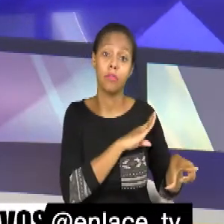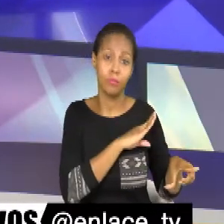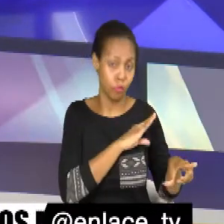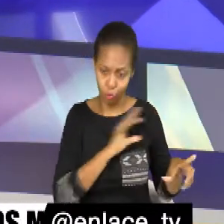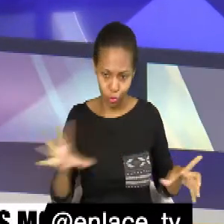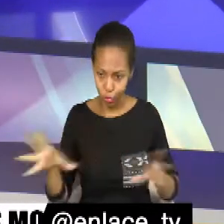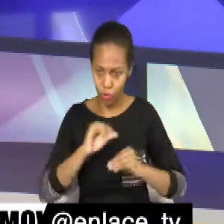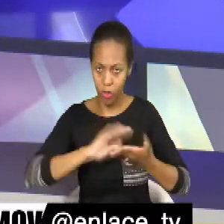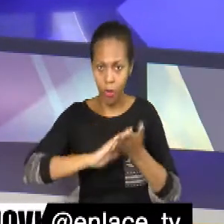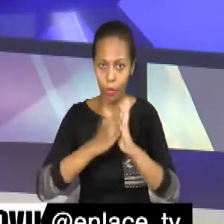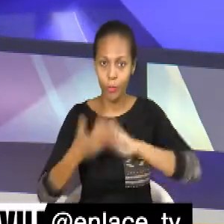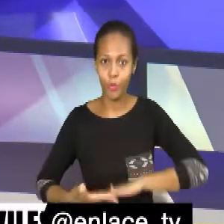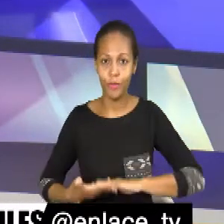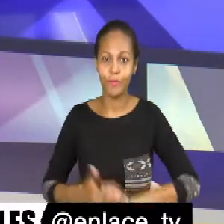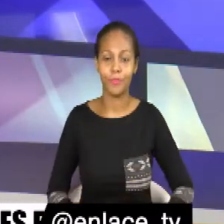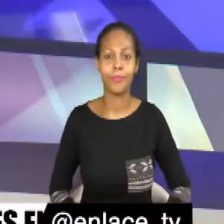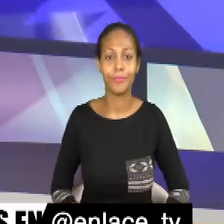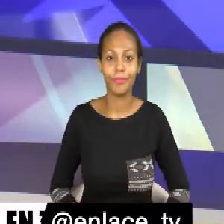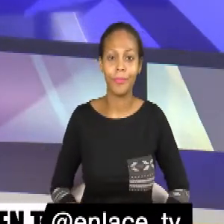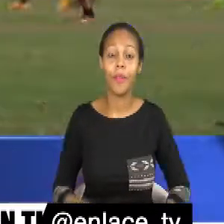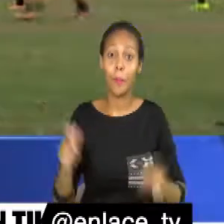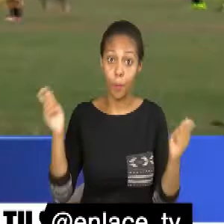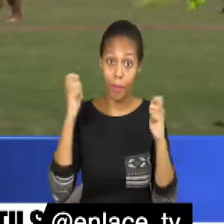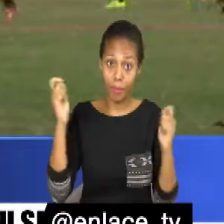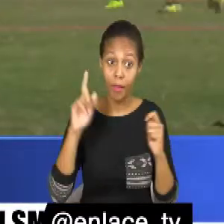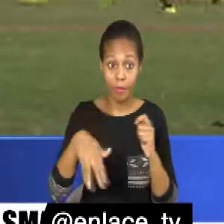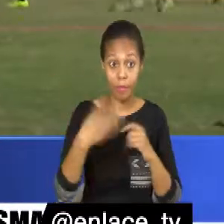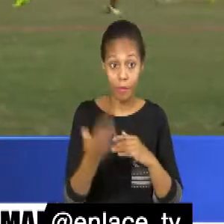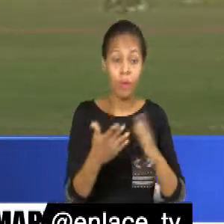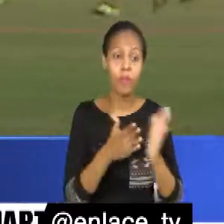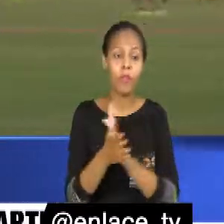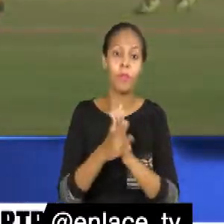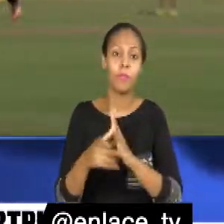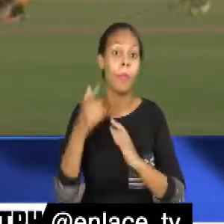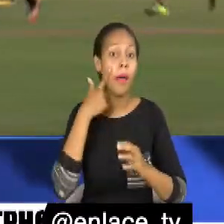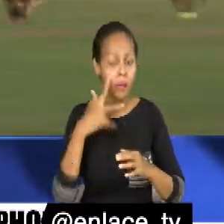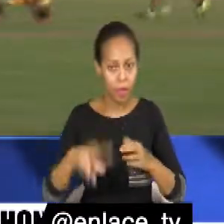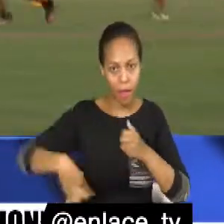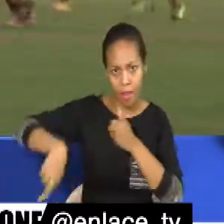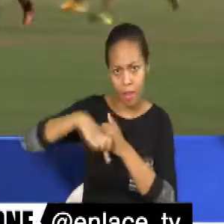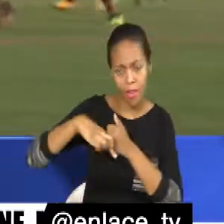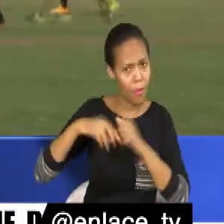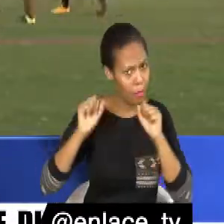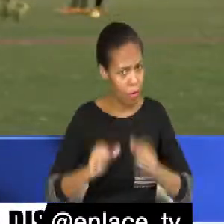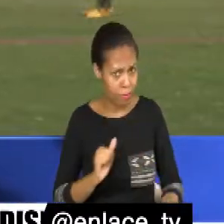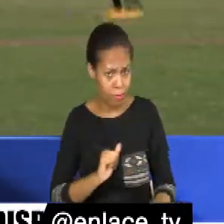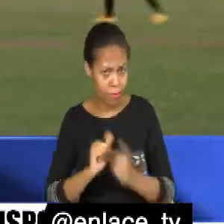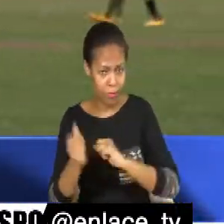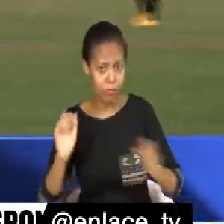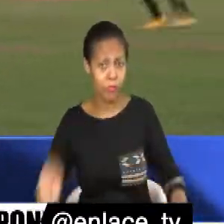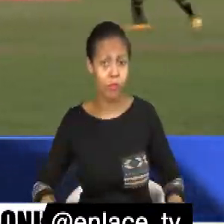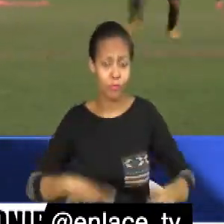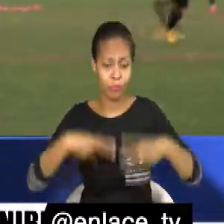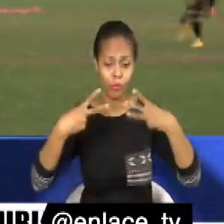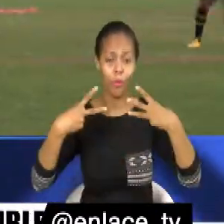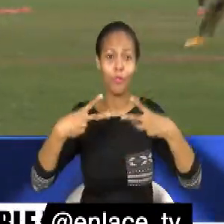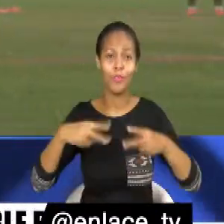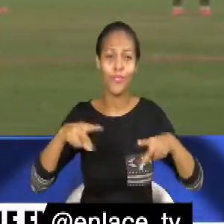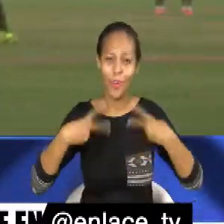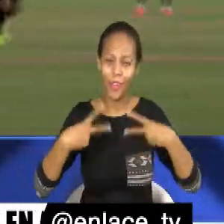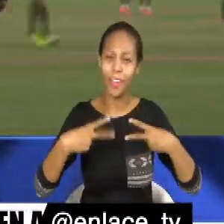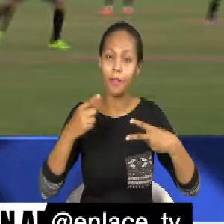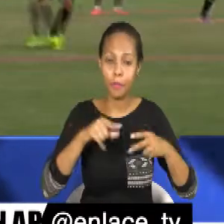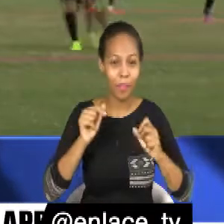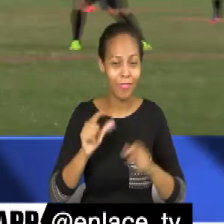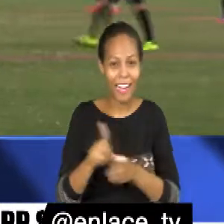Espere al volver de la pausa información sobre las posibilidades que tiene Alianza Petrolera de clasificación a cuartos de final de la Liga Águila 1